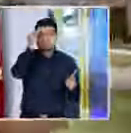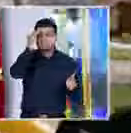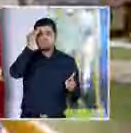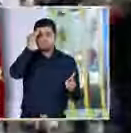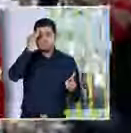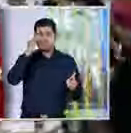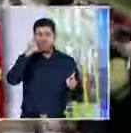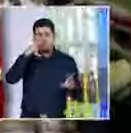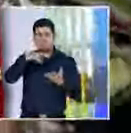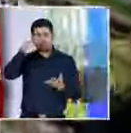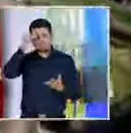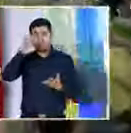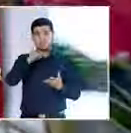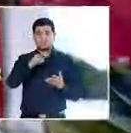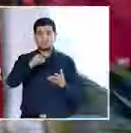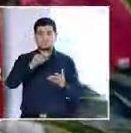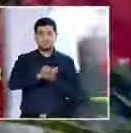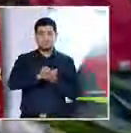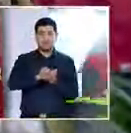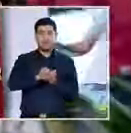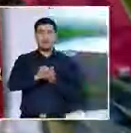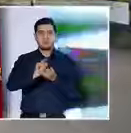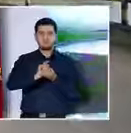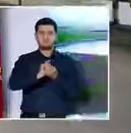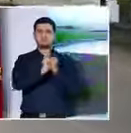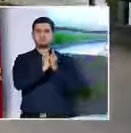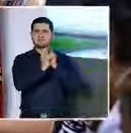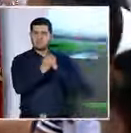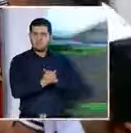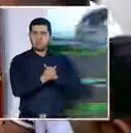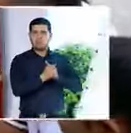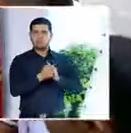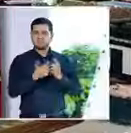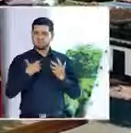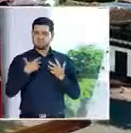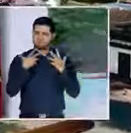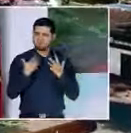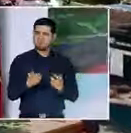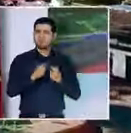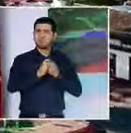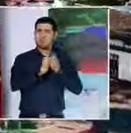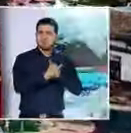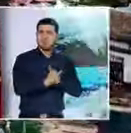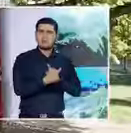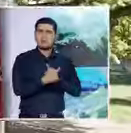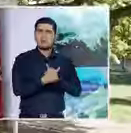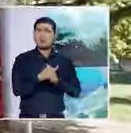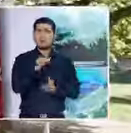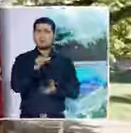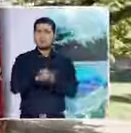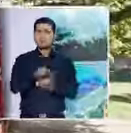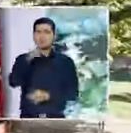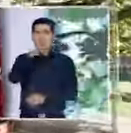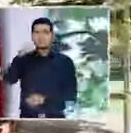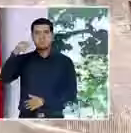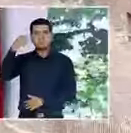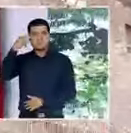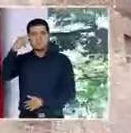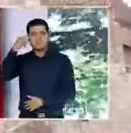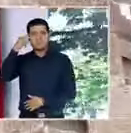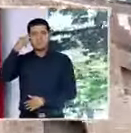se transforma con el deseo diario de cada uno de sus habitantes. En Norte de Santander nos arropa el samán de